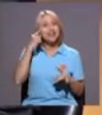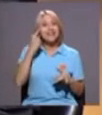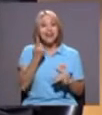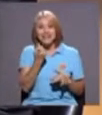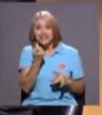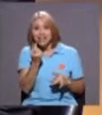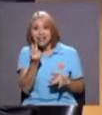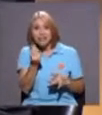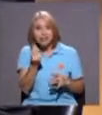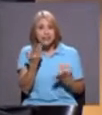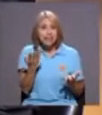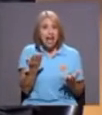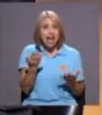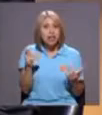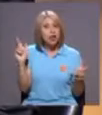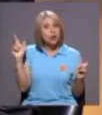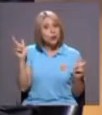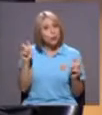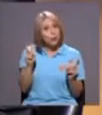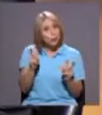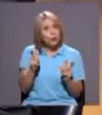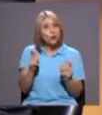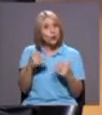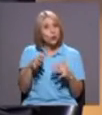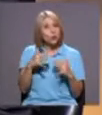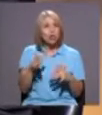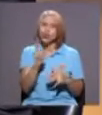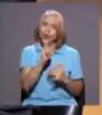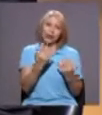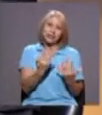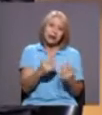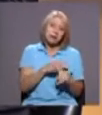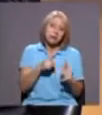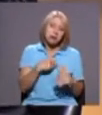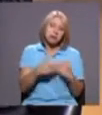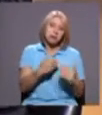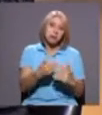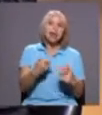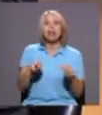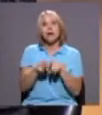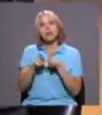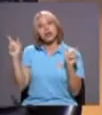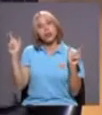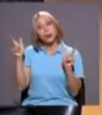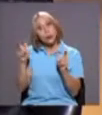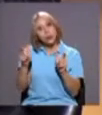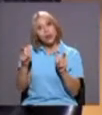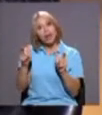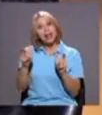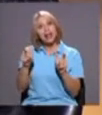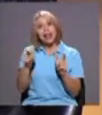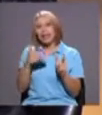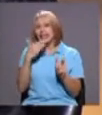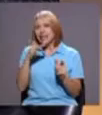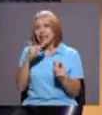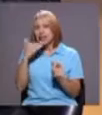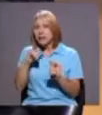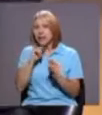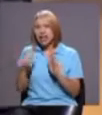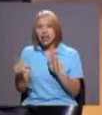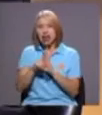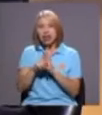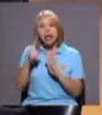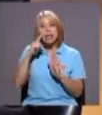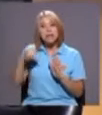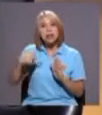fiscal. Vemos una caída importante de la criminalidad. Habrá que ver qué pasa en los meses siguientes, pero digamos, en estos